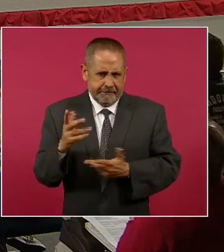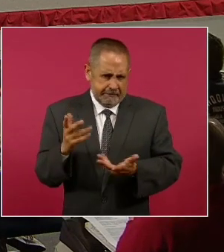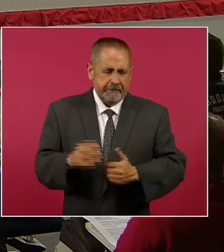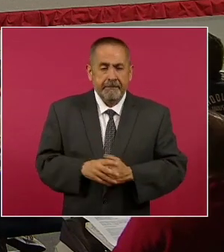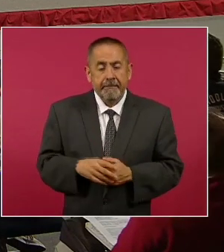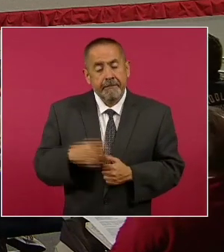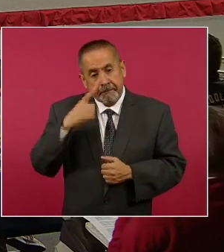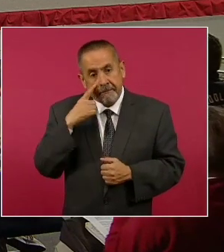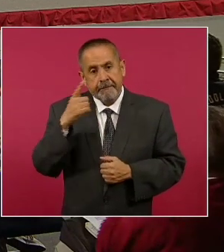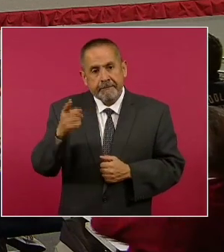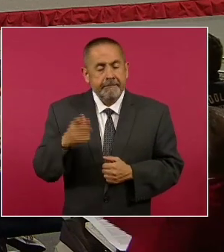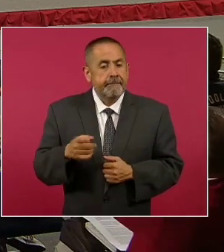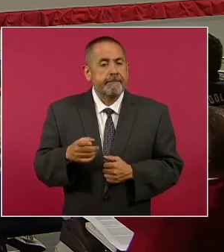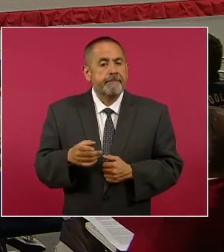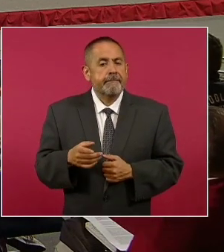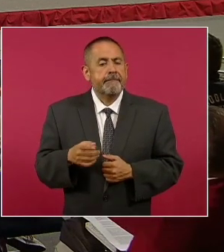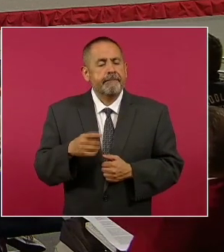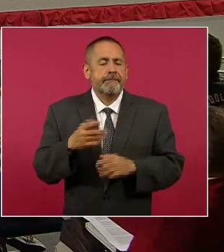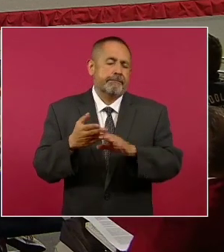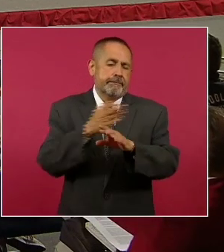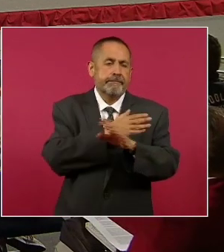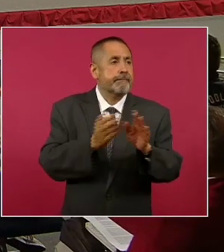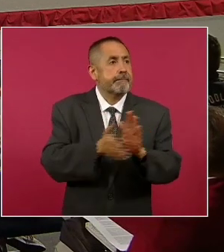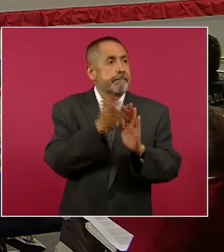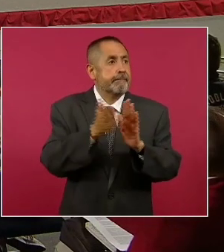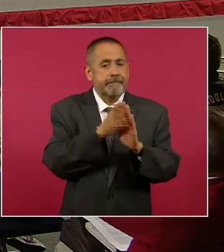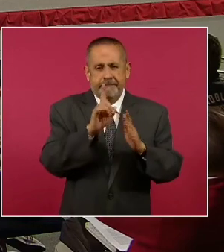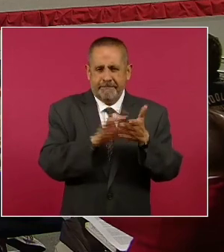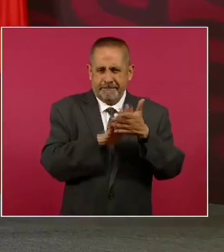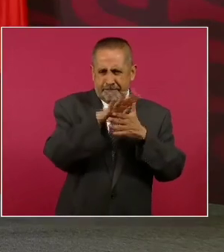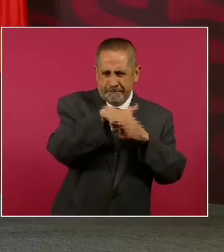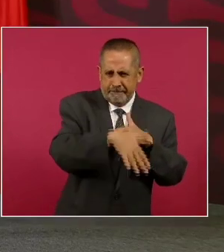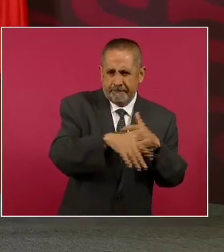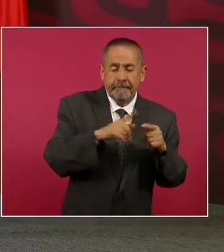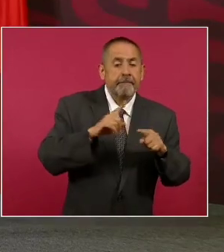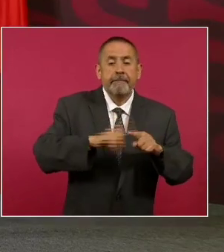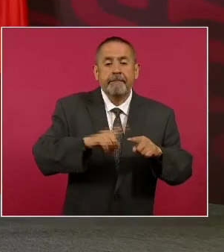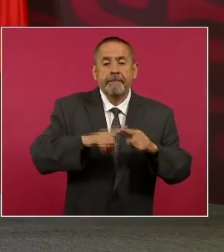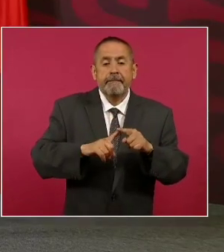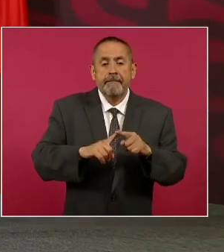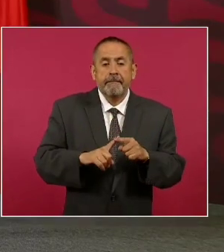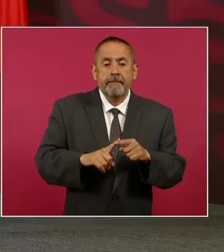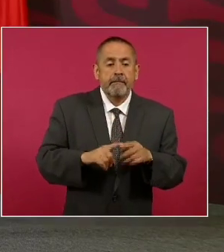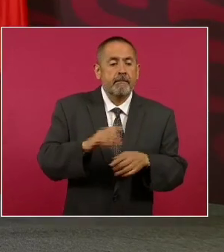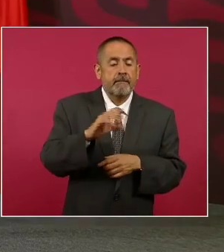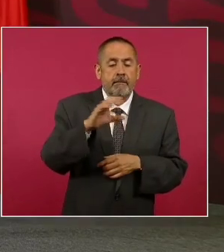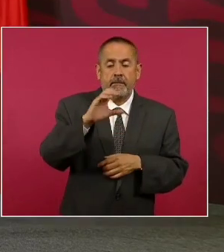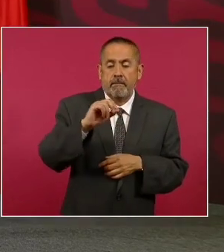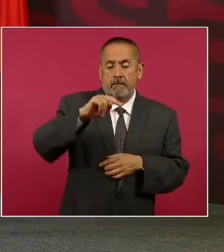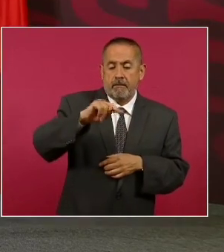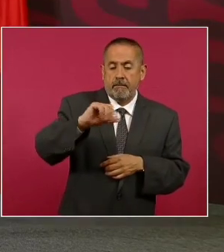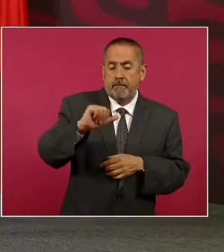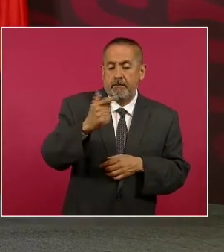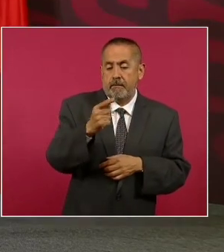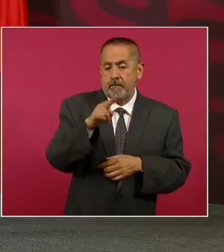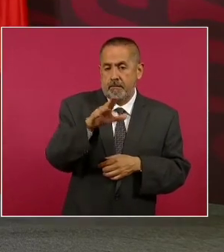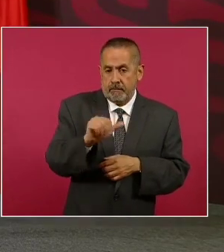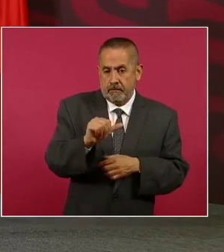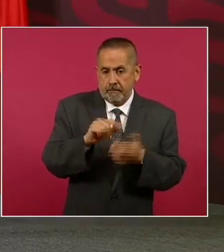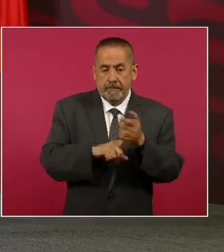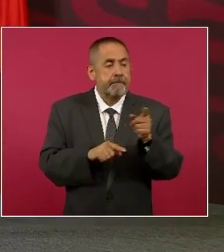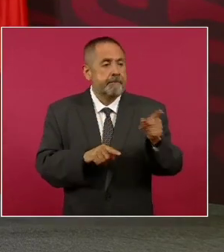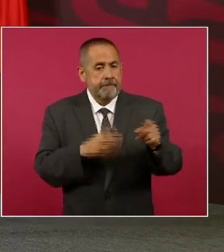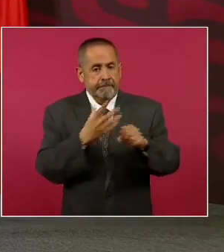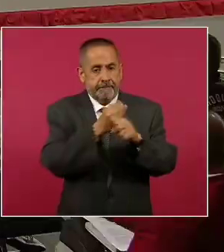la construcción de la presa El Realito fue hecha por la Comisión Nacional del Agua. En lo que se refiere